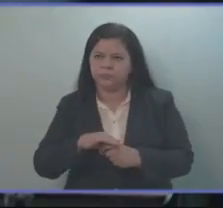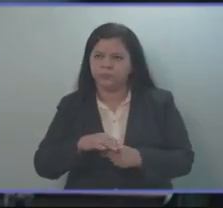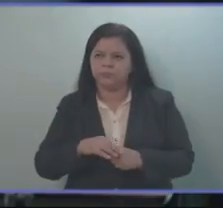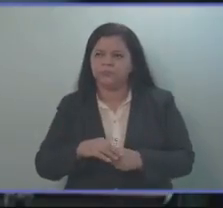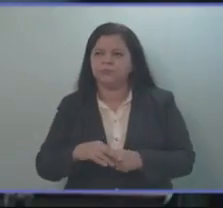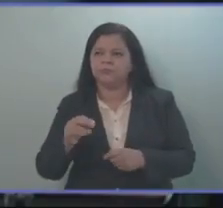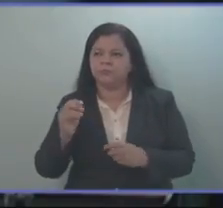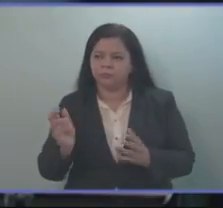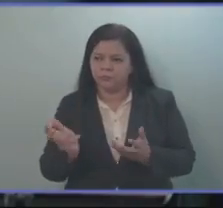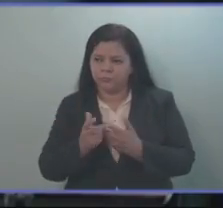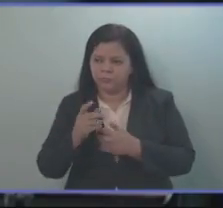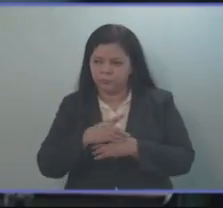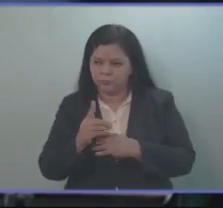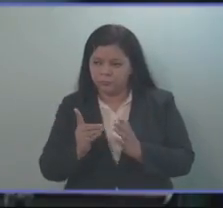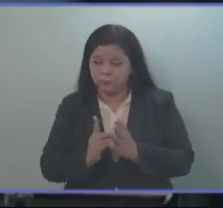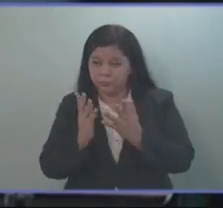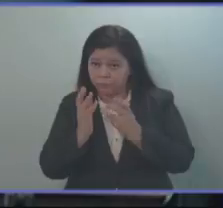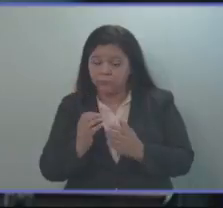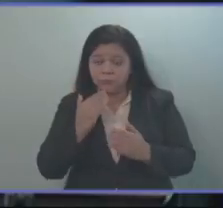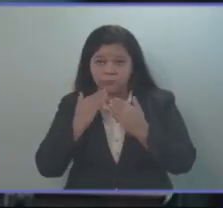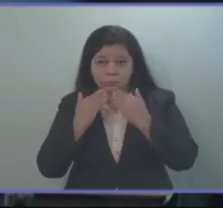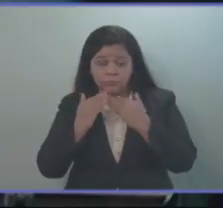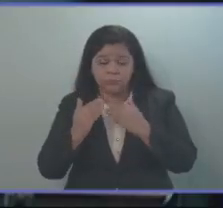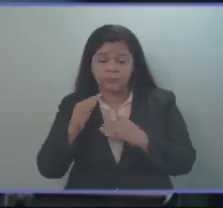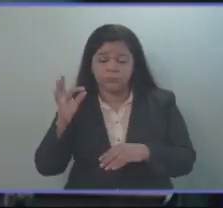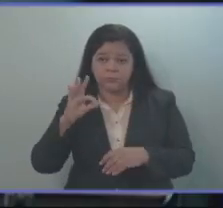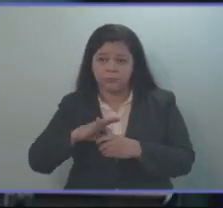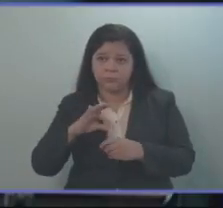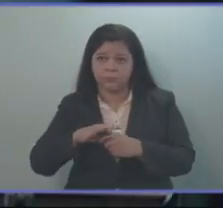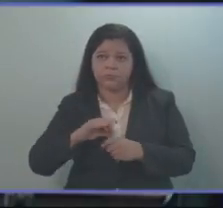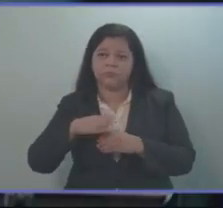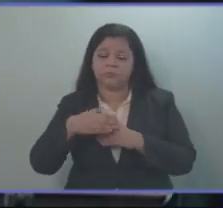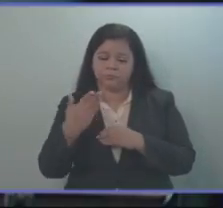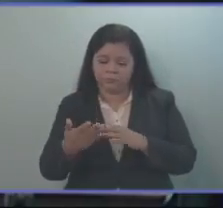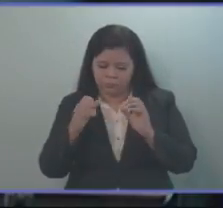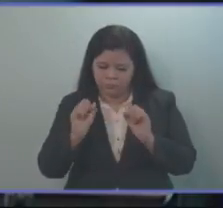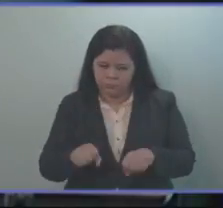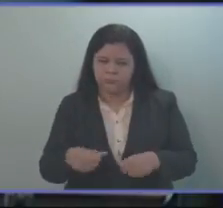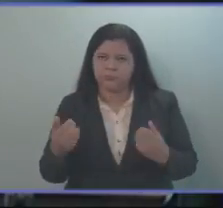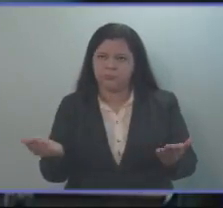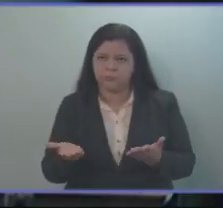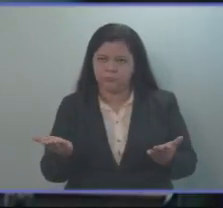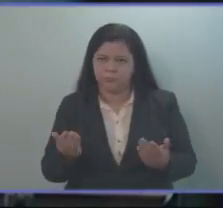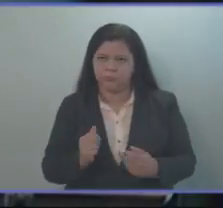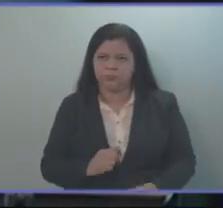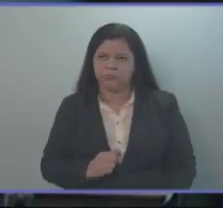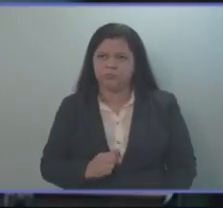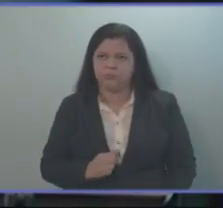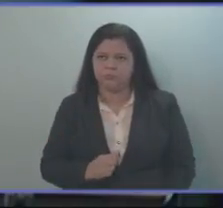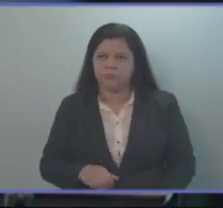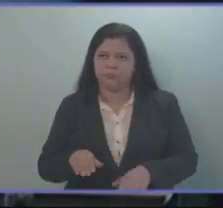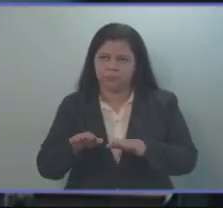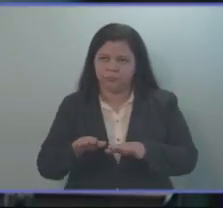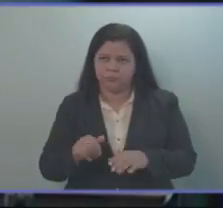mis colegas que quieran razonar el voto lo hagan posterior a la votación. Gracias.